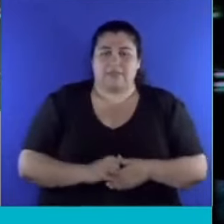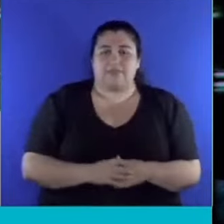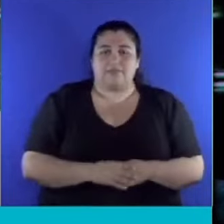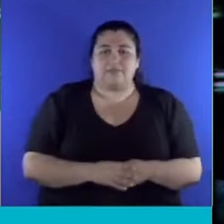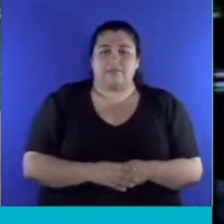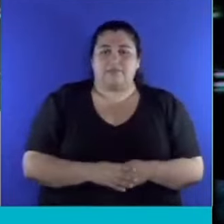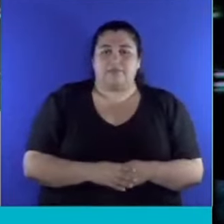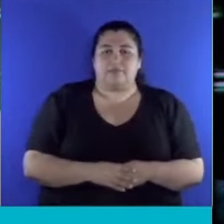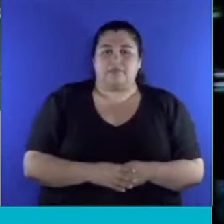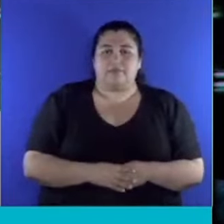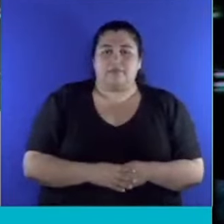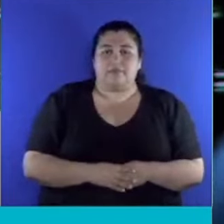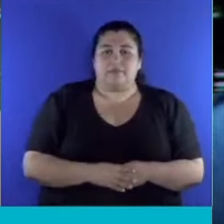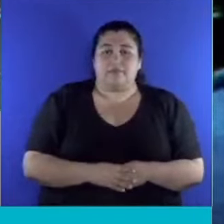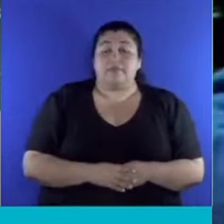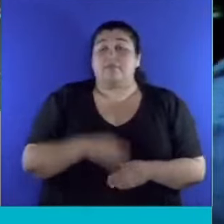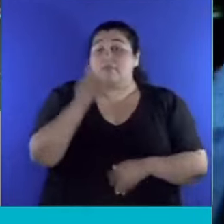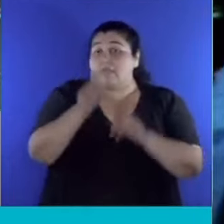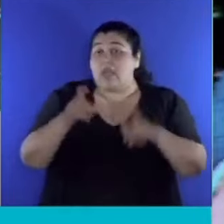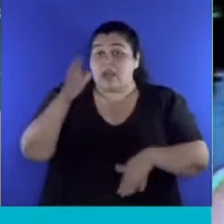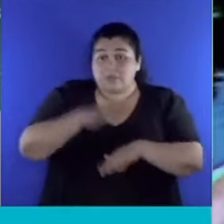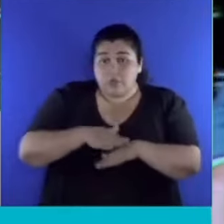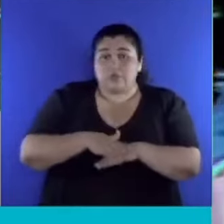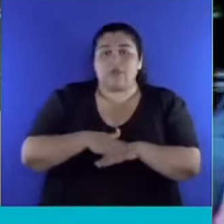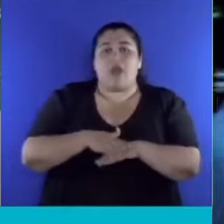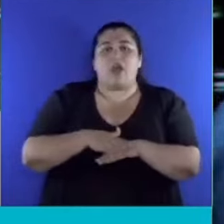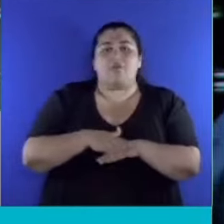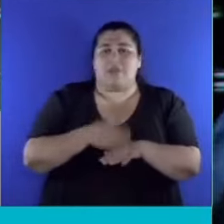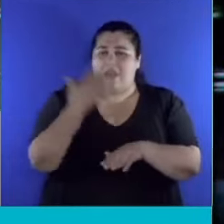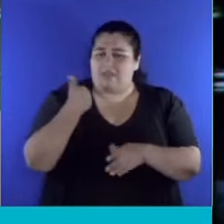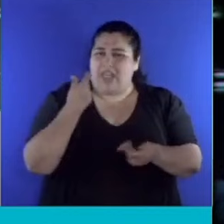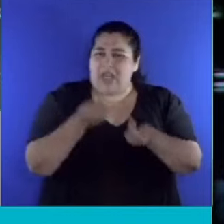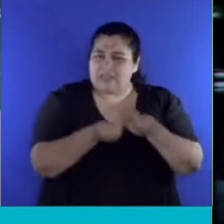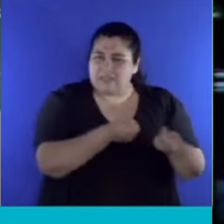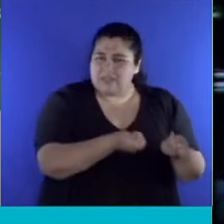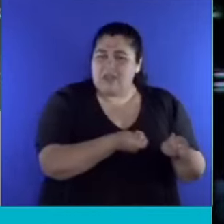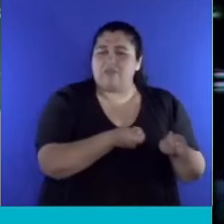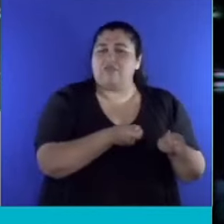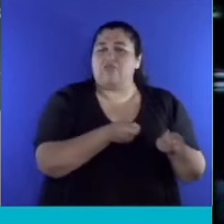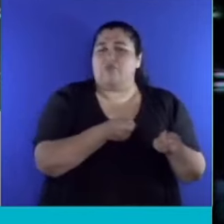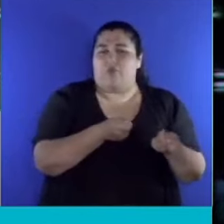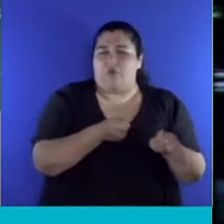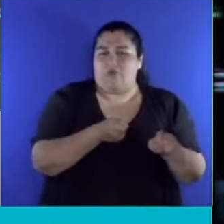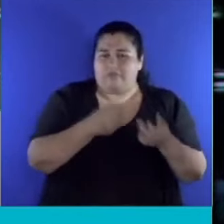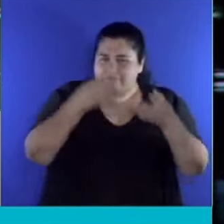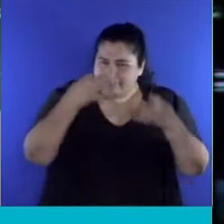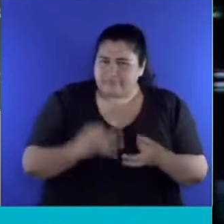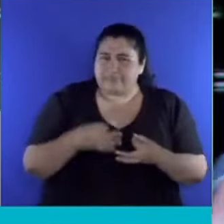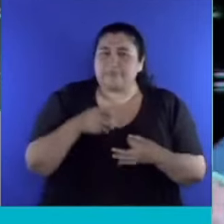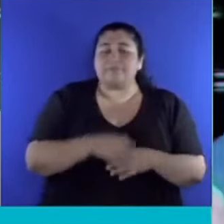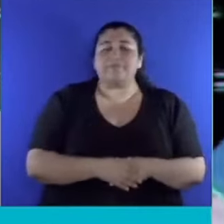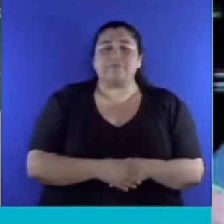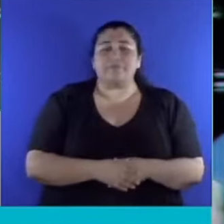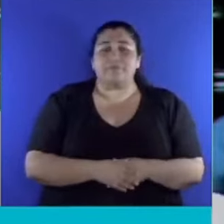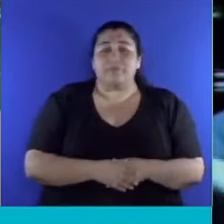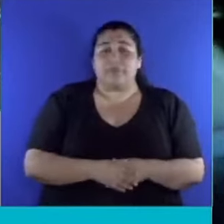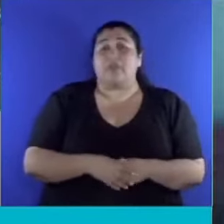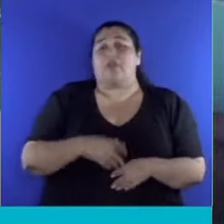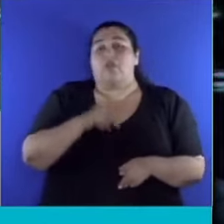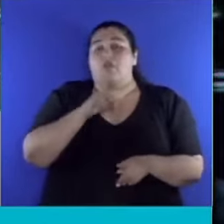imperialistas entre los responsables de su secuestro de asesinato como decíamos no casualmente estaba Antonio